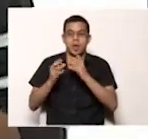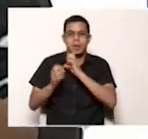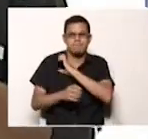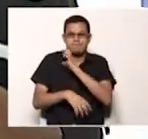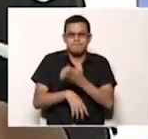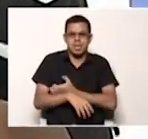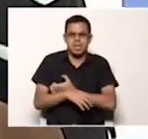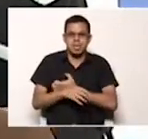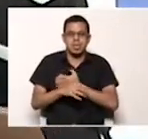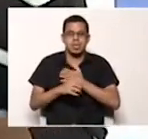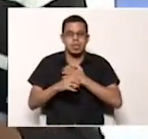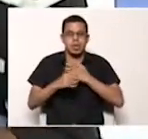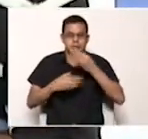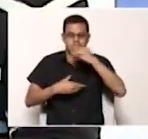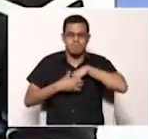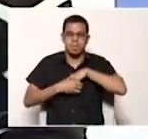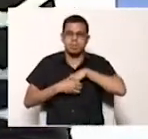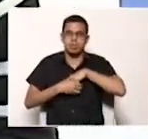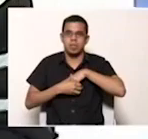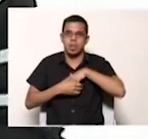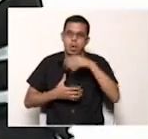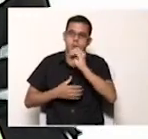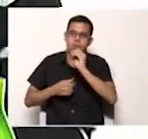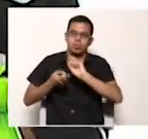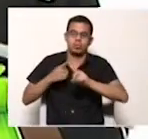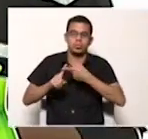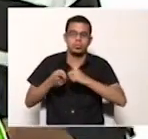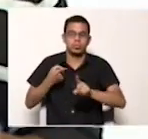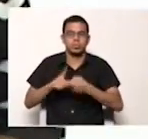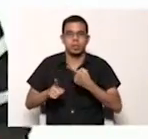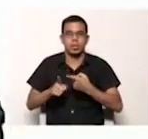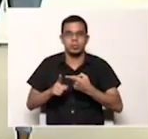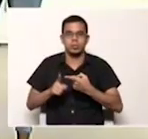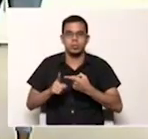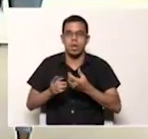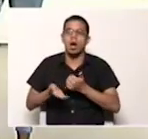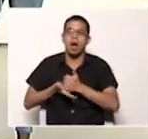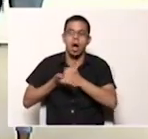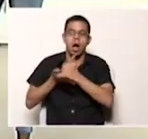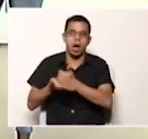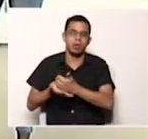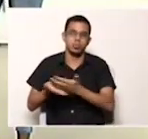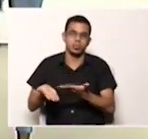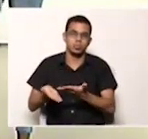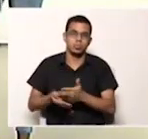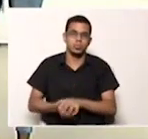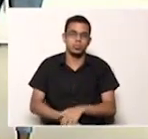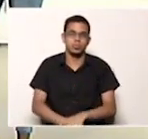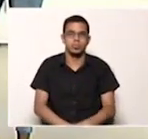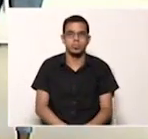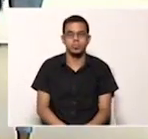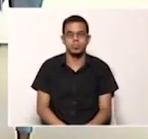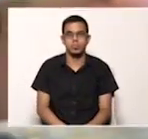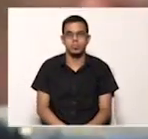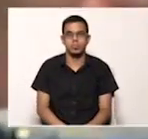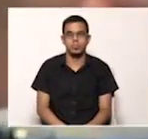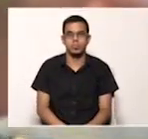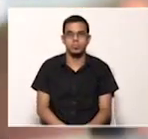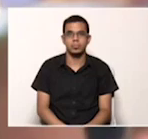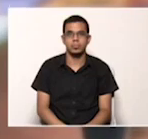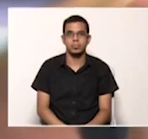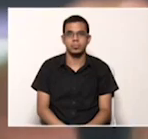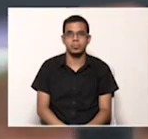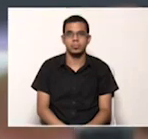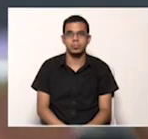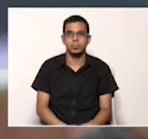un cuerpo o un objeto. Lo acaba de decir la profe Omaira con este experimento, ¿ok? Me está indicando acá la cantidad, ¿verdad?,